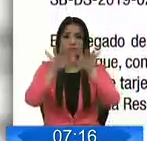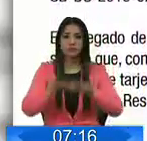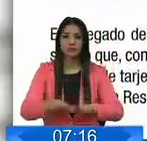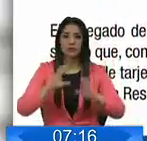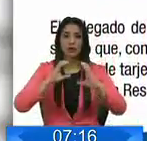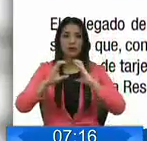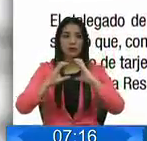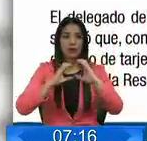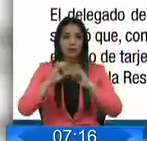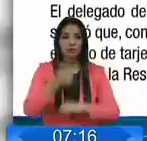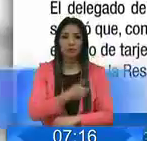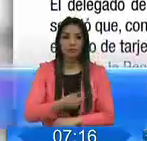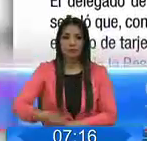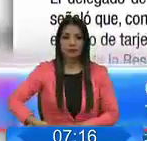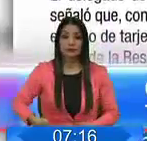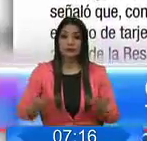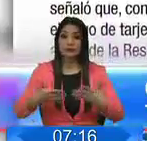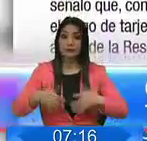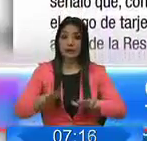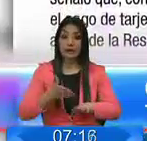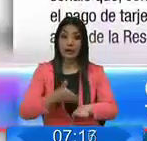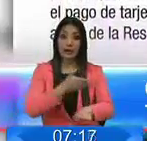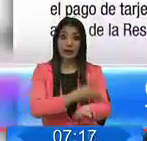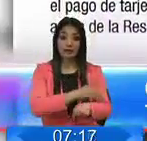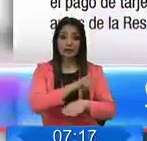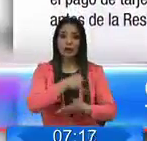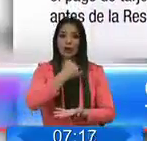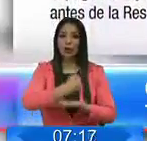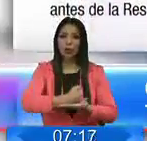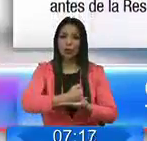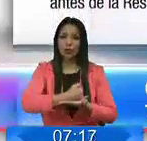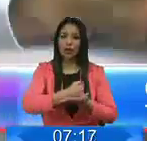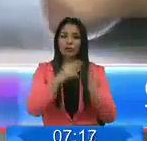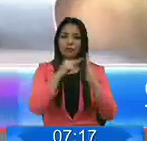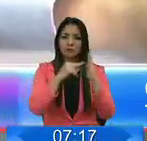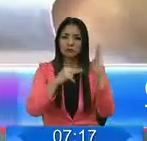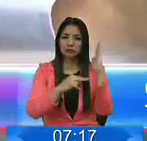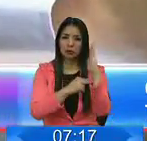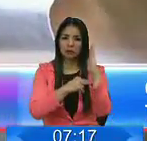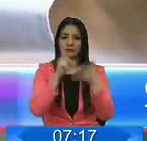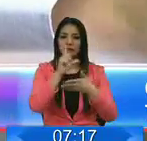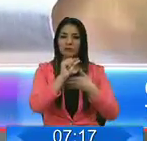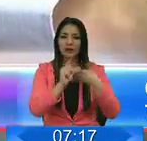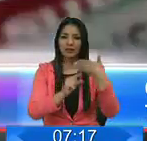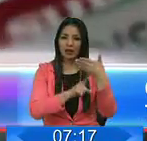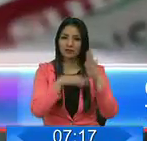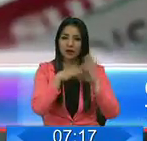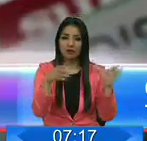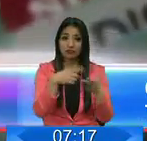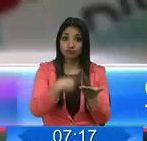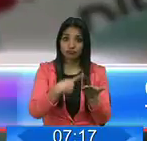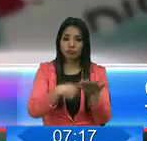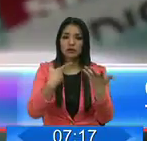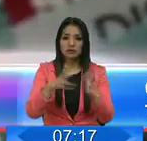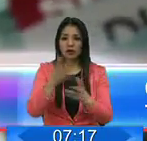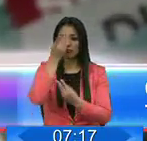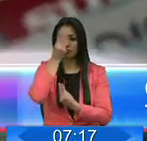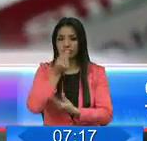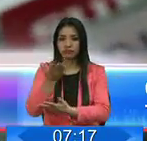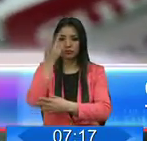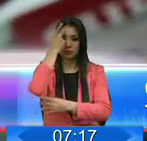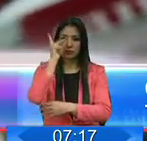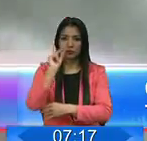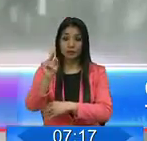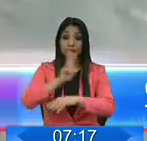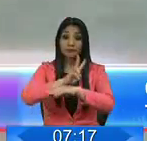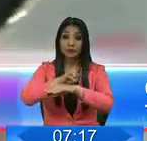de la Presidencia, luego de una reunión de la Junta de Política y Regulación Monetaria y Financiera. A través de un oficio, el superintendente de